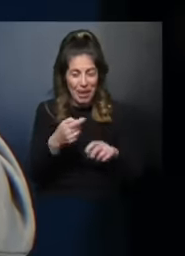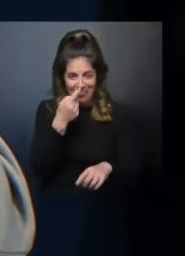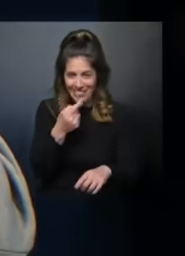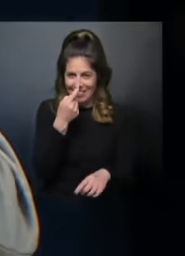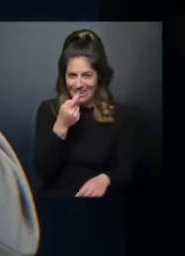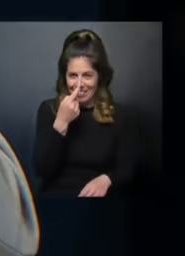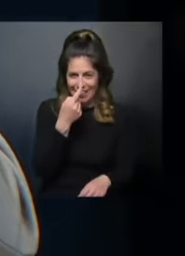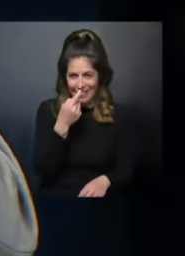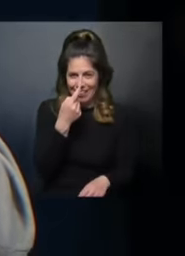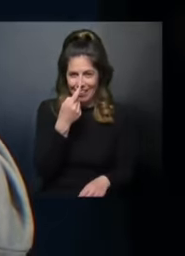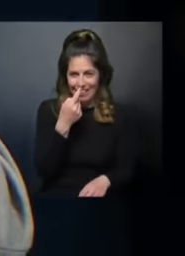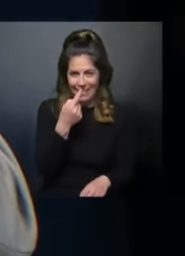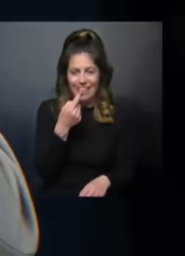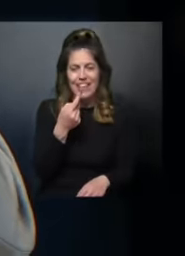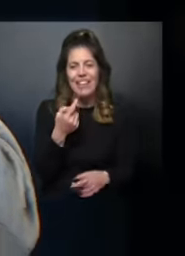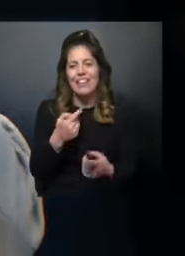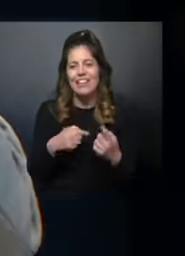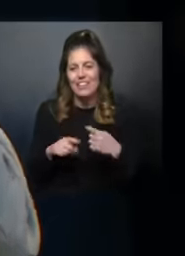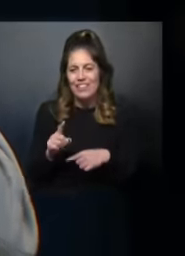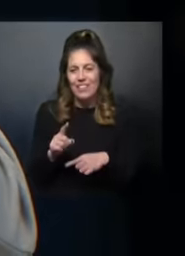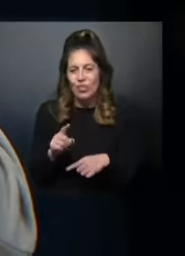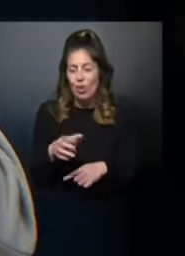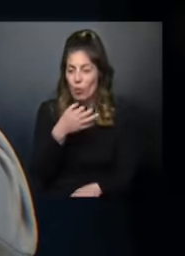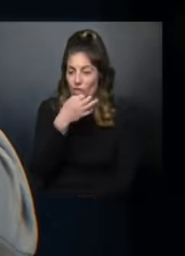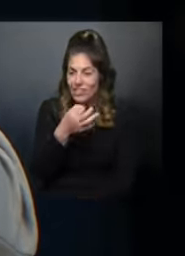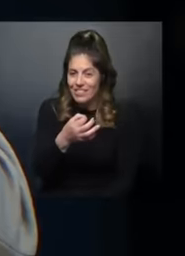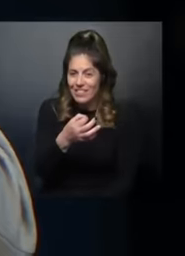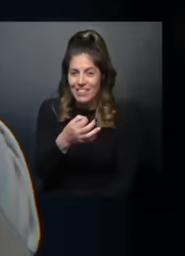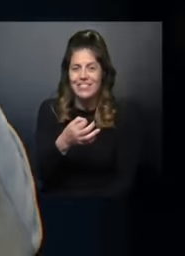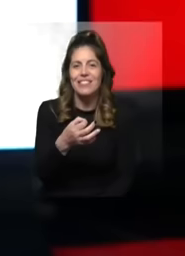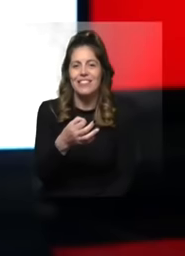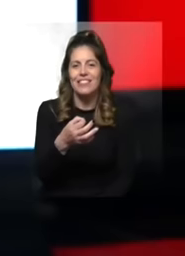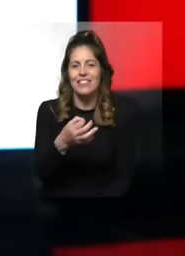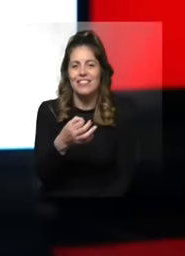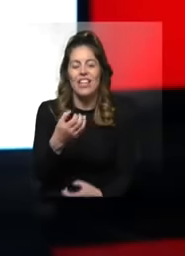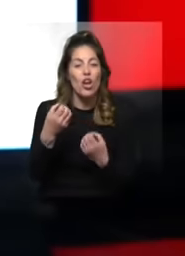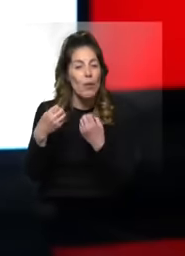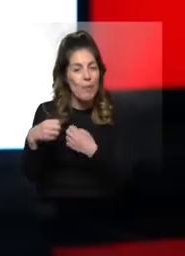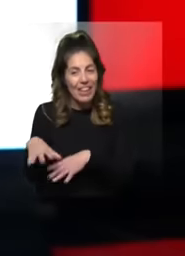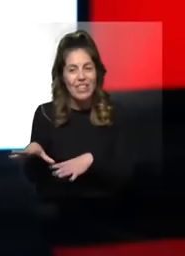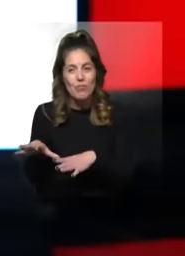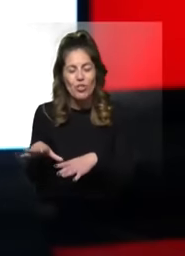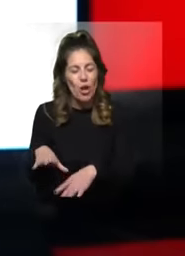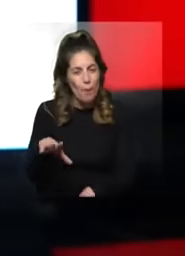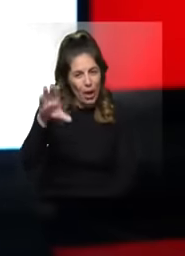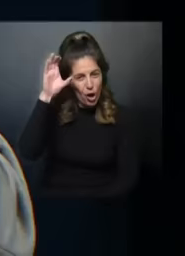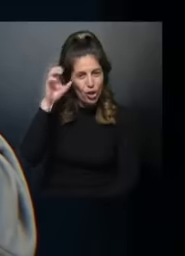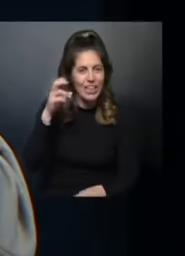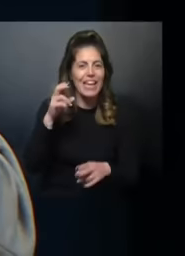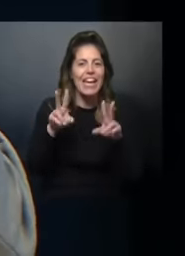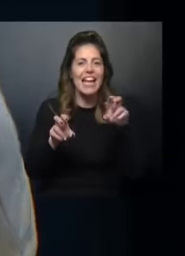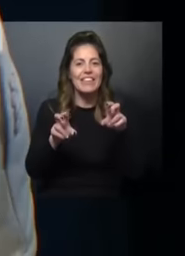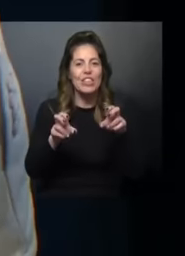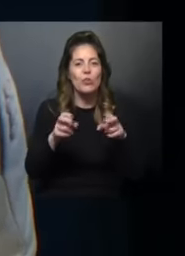interesante. Quizás, cuando vos decías lo de que perdimos... Me acordé del título del libro de